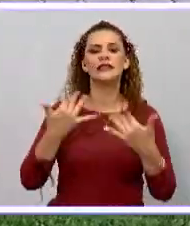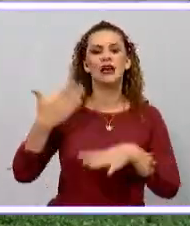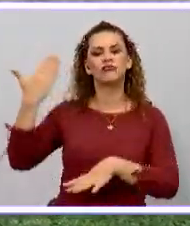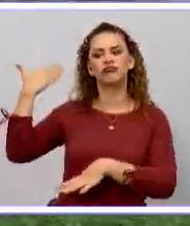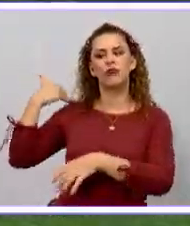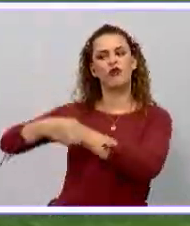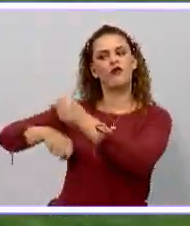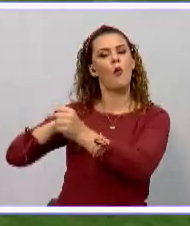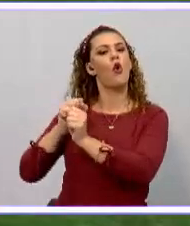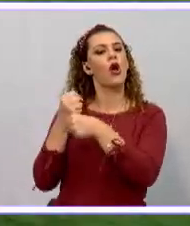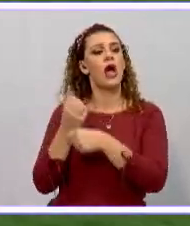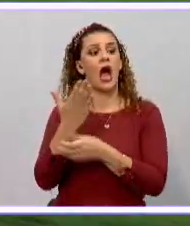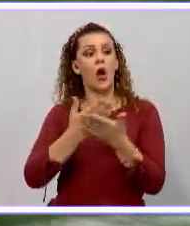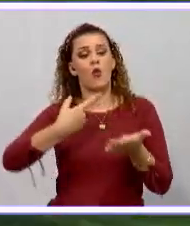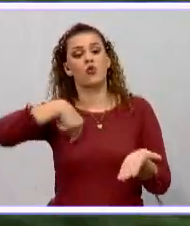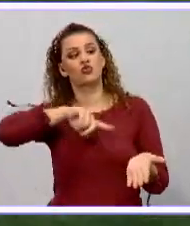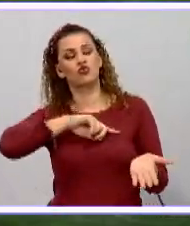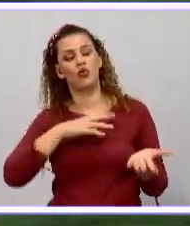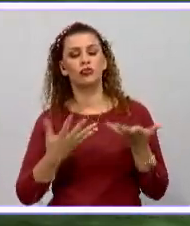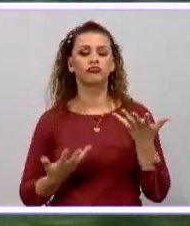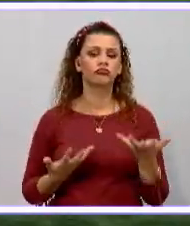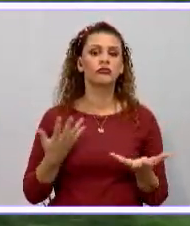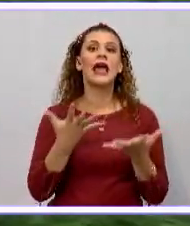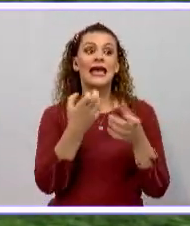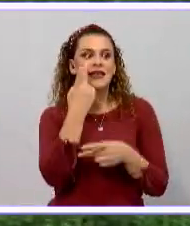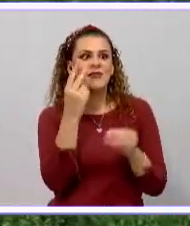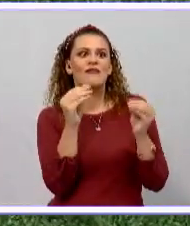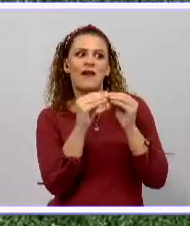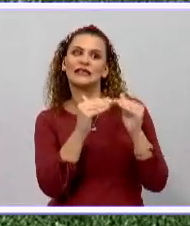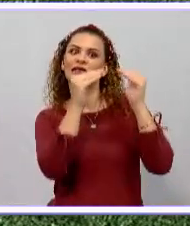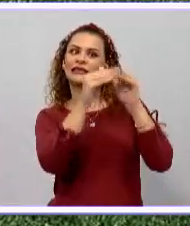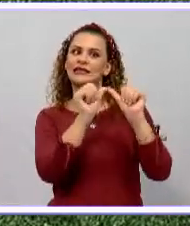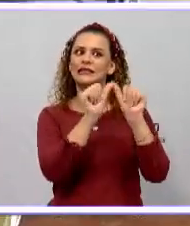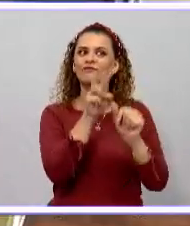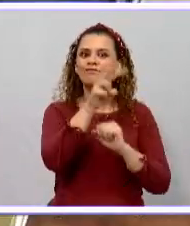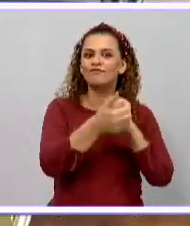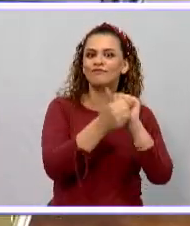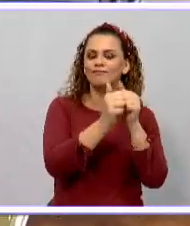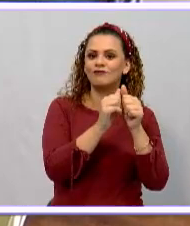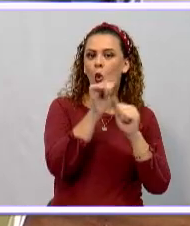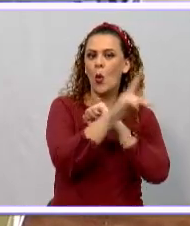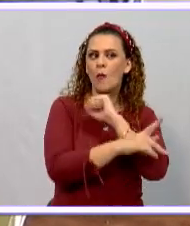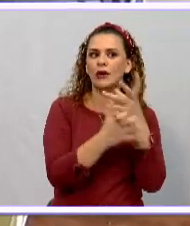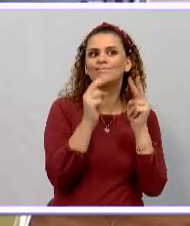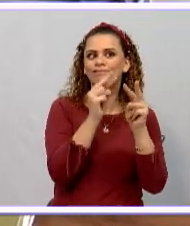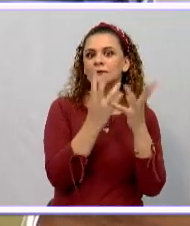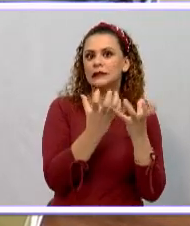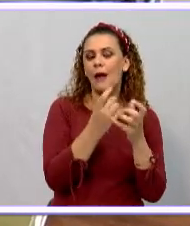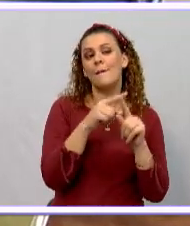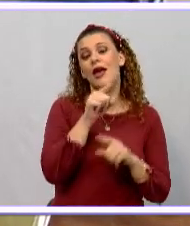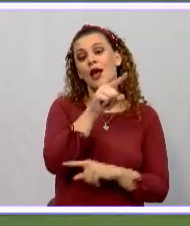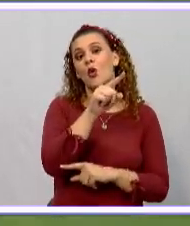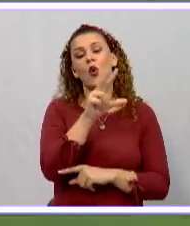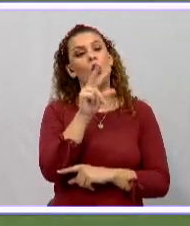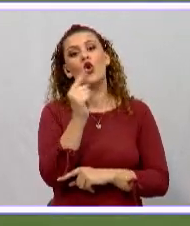hizo en el fútbol para algunos de nosotros queremos verlo al alto nivel queremos seguirlo viendo competir pero Campbell